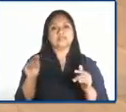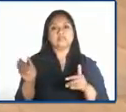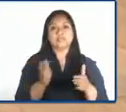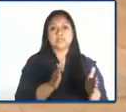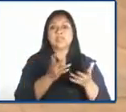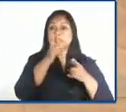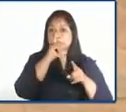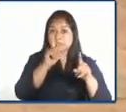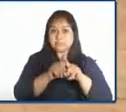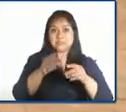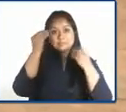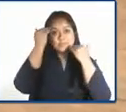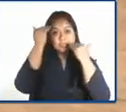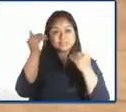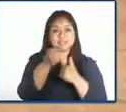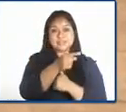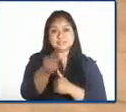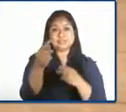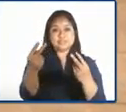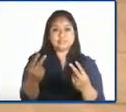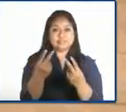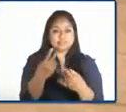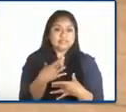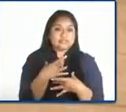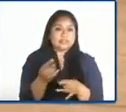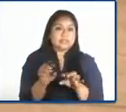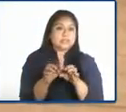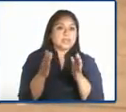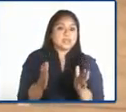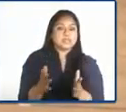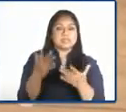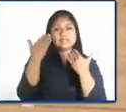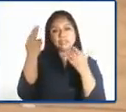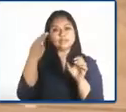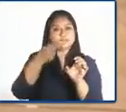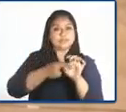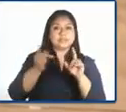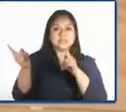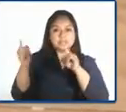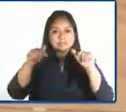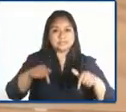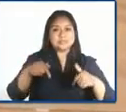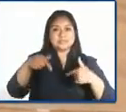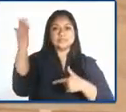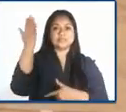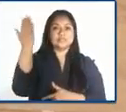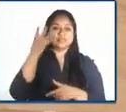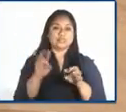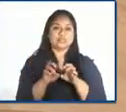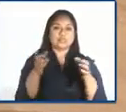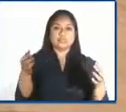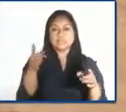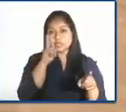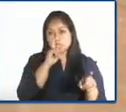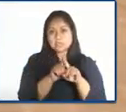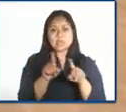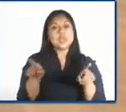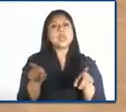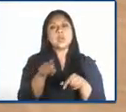también agradeciendo su interés, amigos periodistas, su participación, su presencia en esta conferencia de prensa, al igual que a nuestros